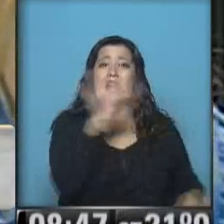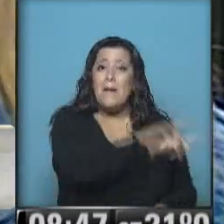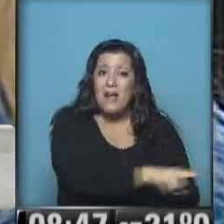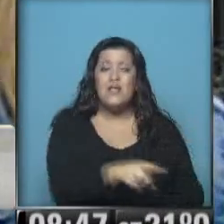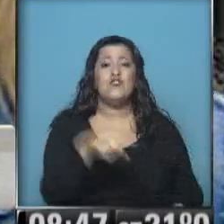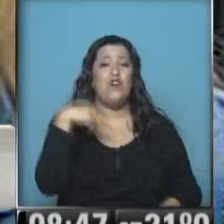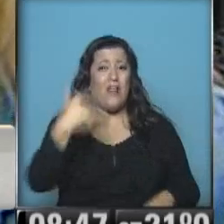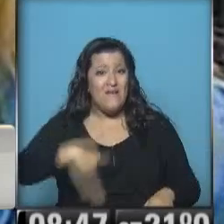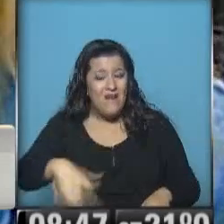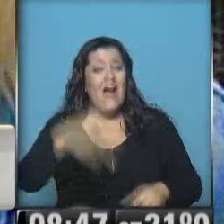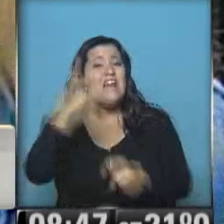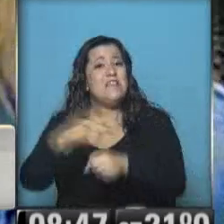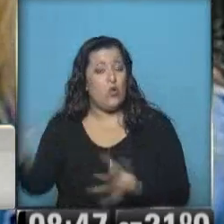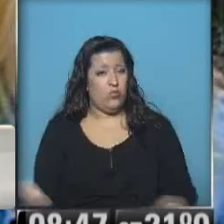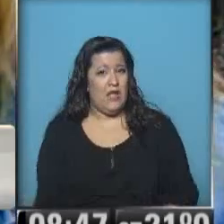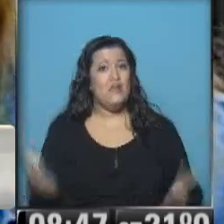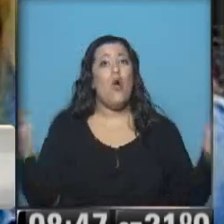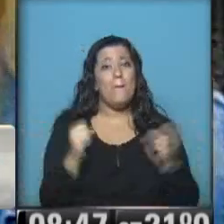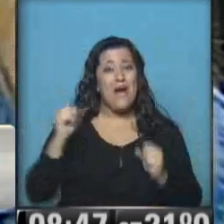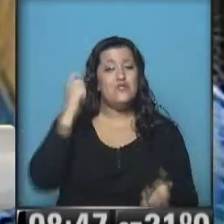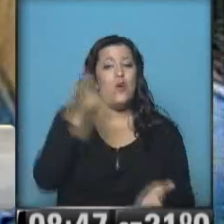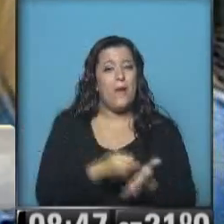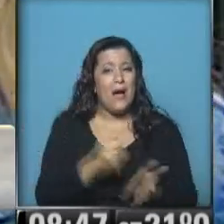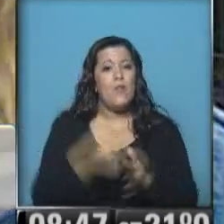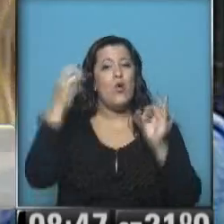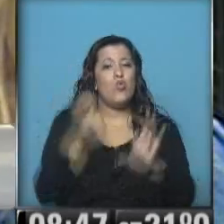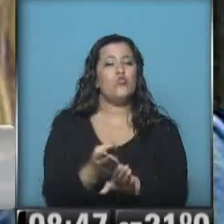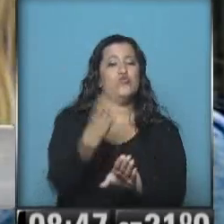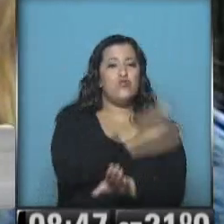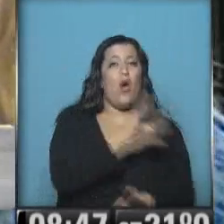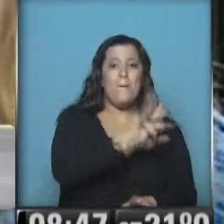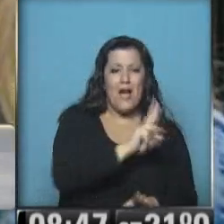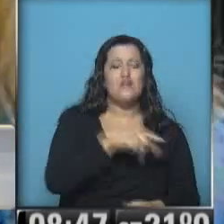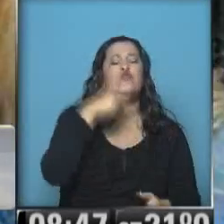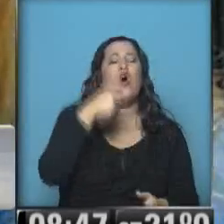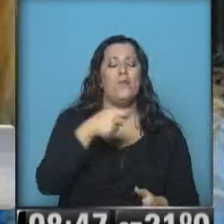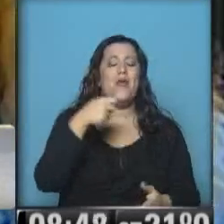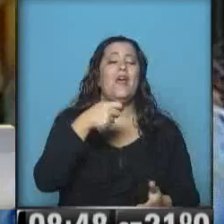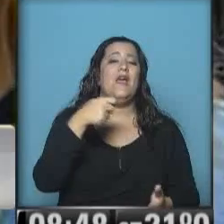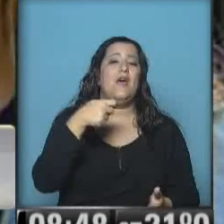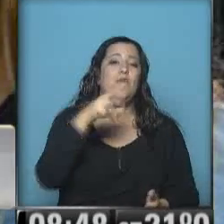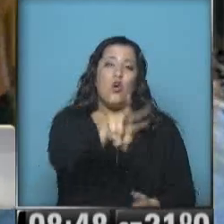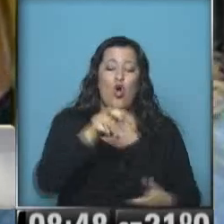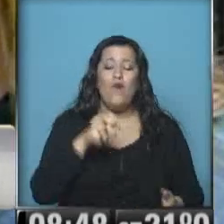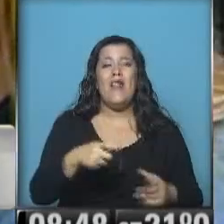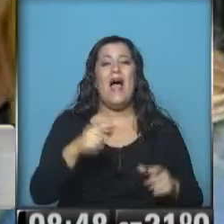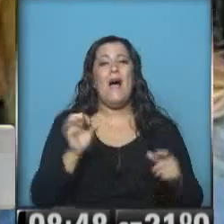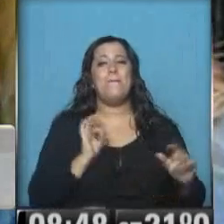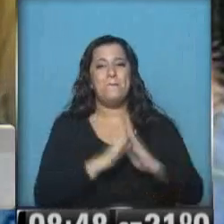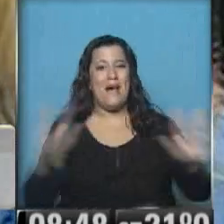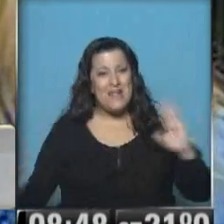para ingresar a la secundaria en mayo pagamos porque a principio de año ya te están cobrando la matrícula porque lucran de una manera